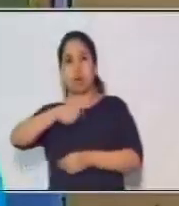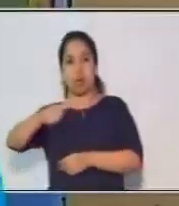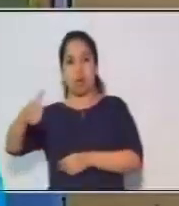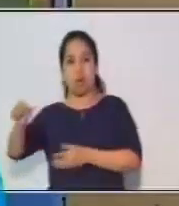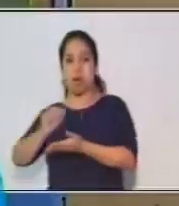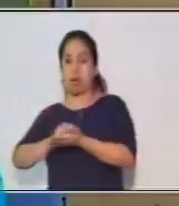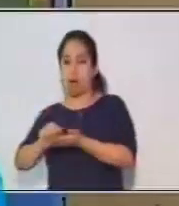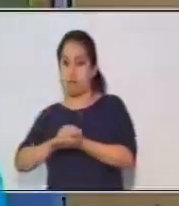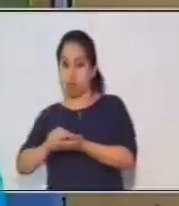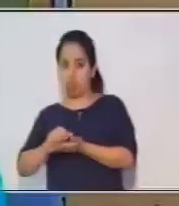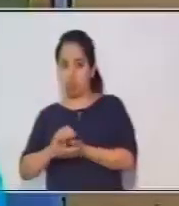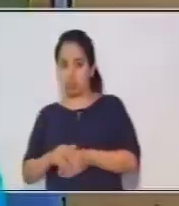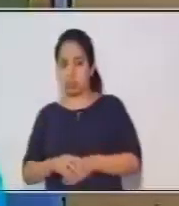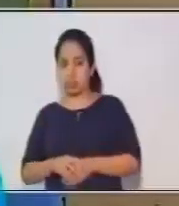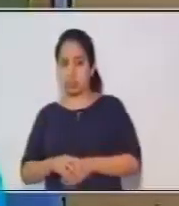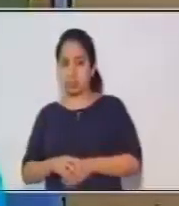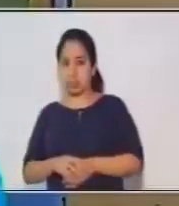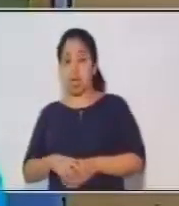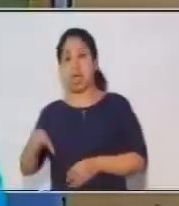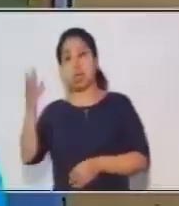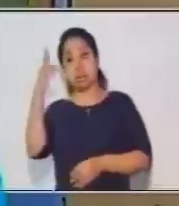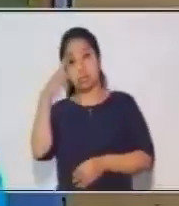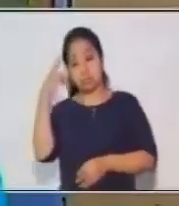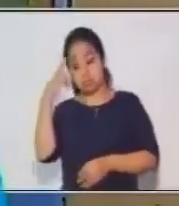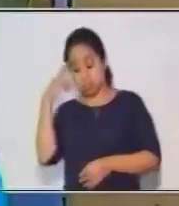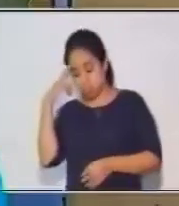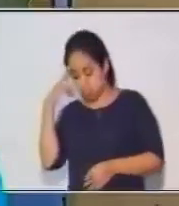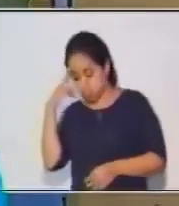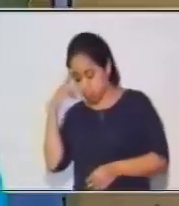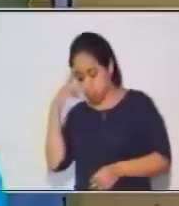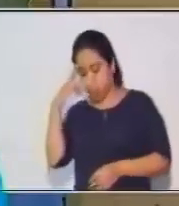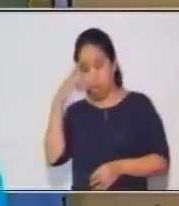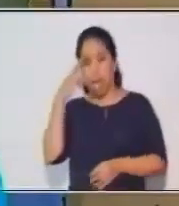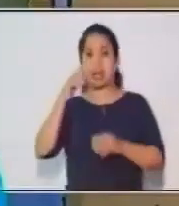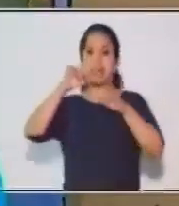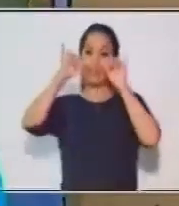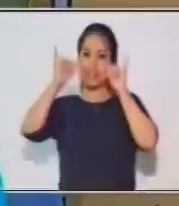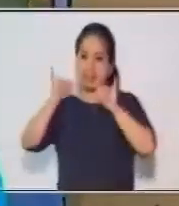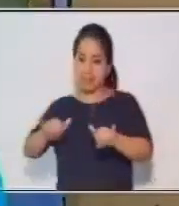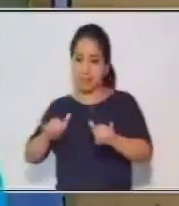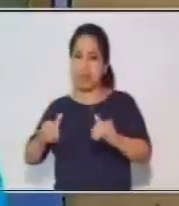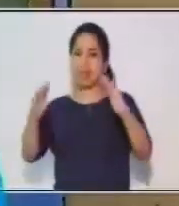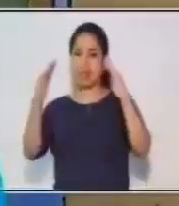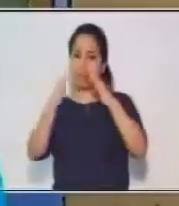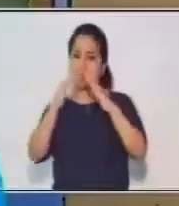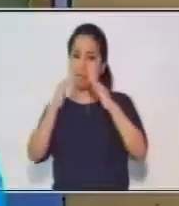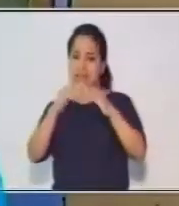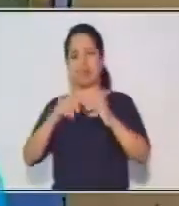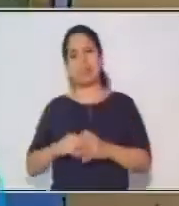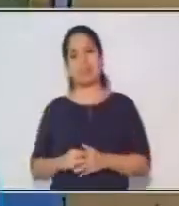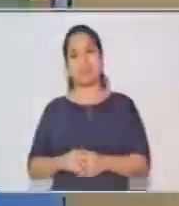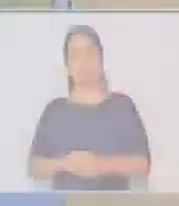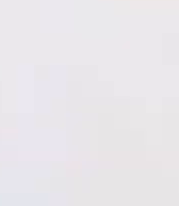y jabón. Y recuerda, quédate en casa.